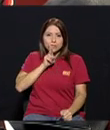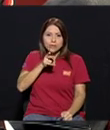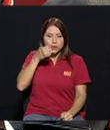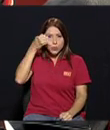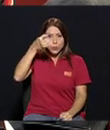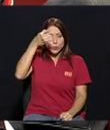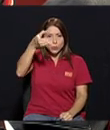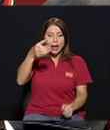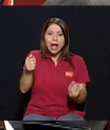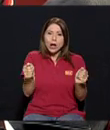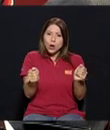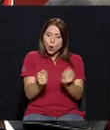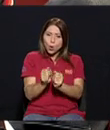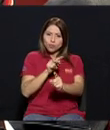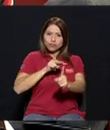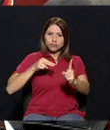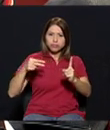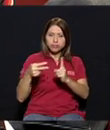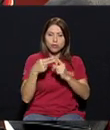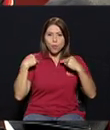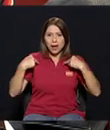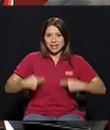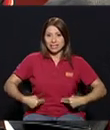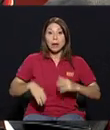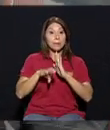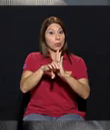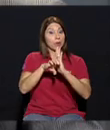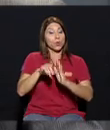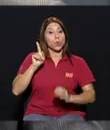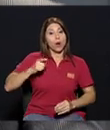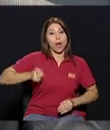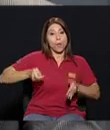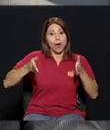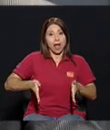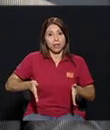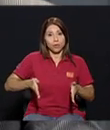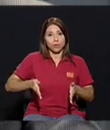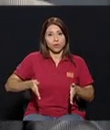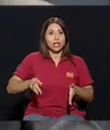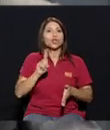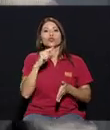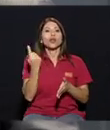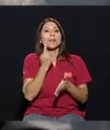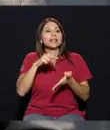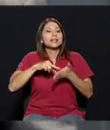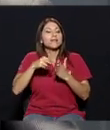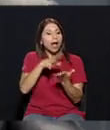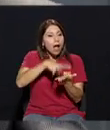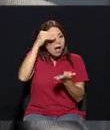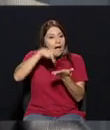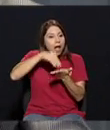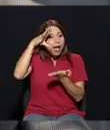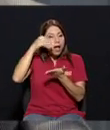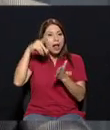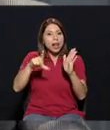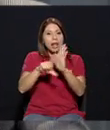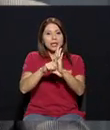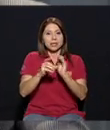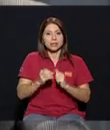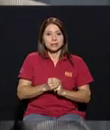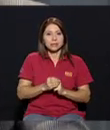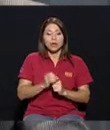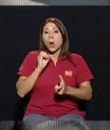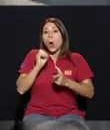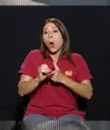verdadera cultura, una verdadera dimensión humanística, pienso en el caso de un abogado que no es solamente el que aprende unas cuantas leyes, o el que